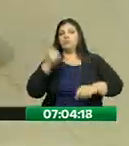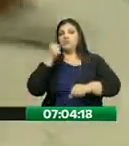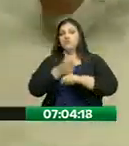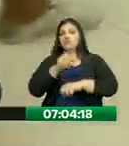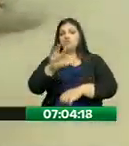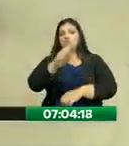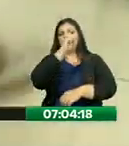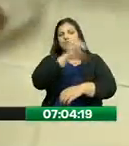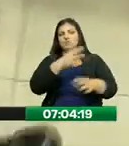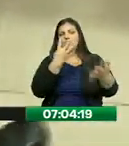jorge es a las aves